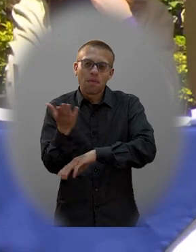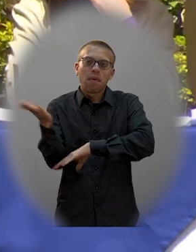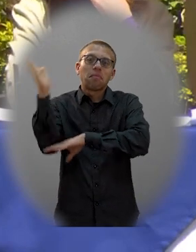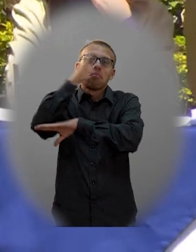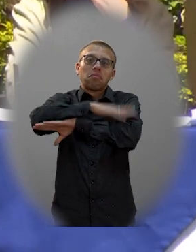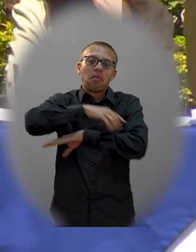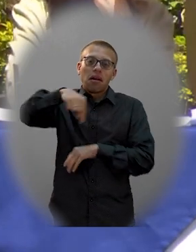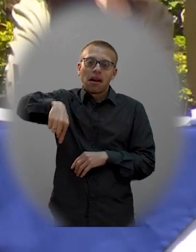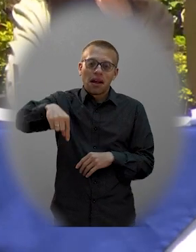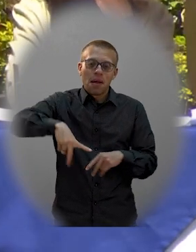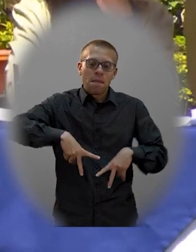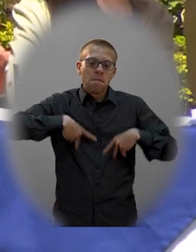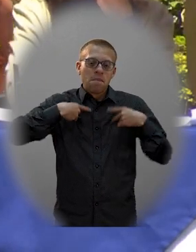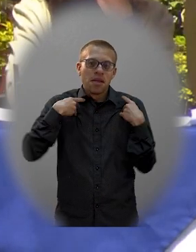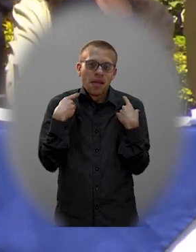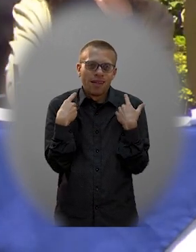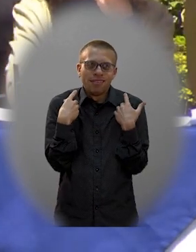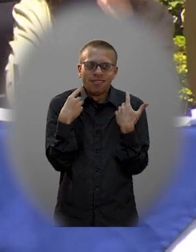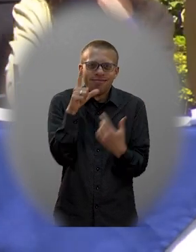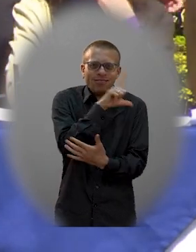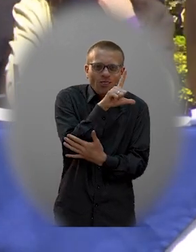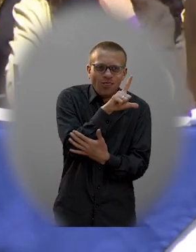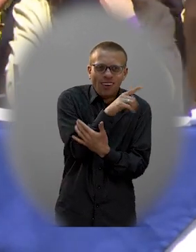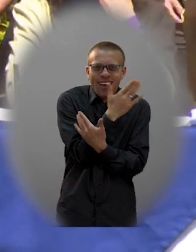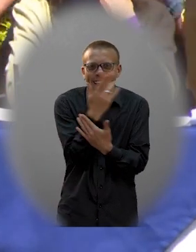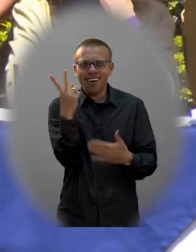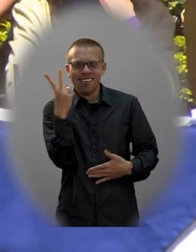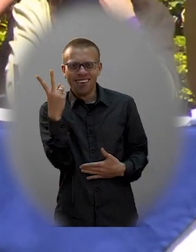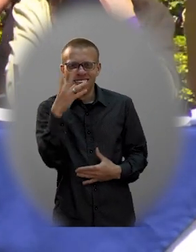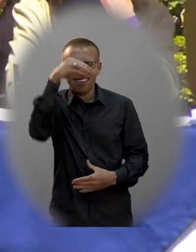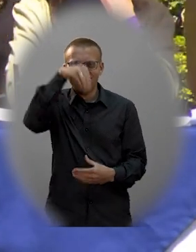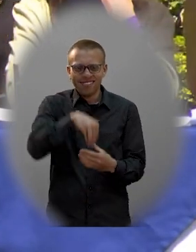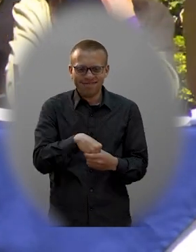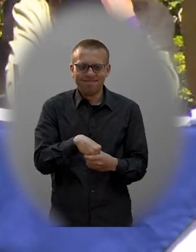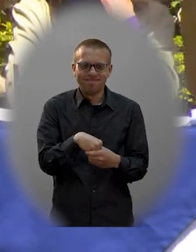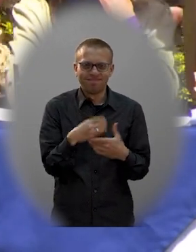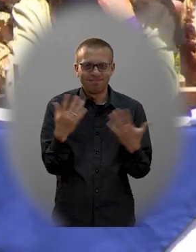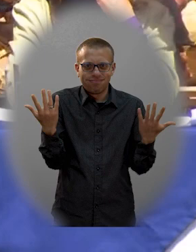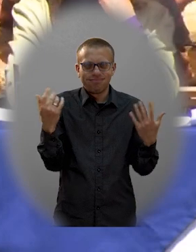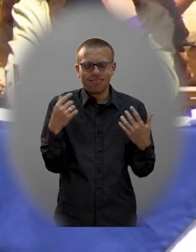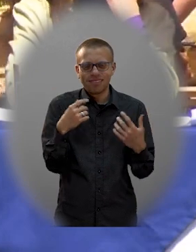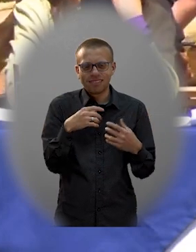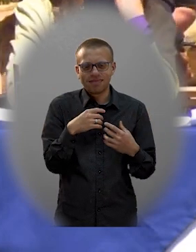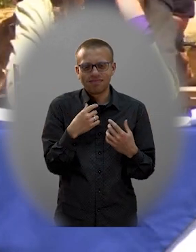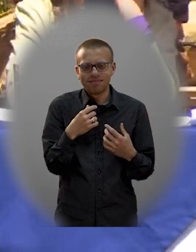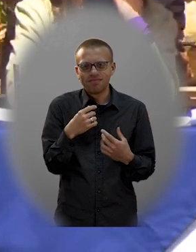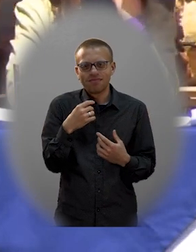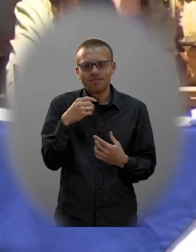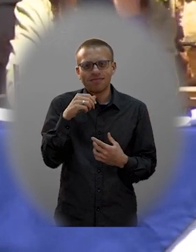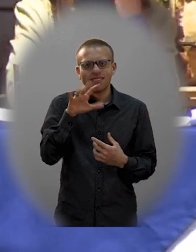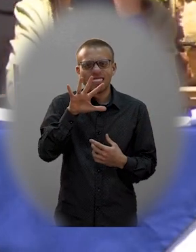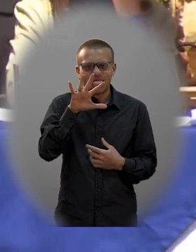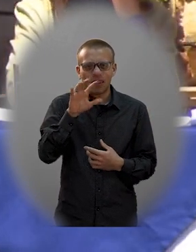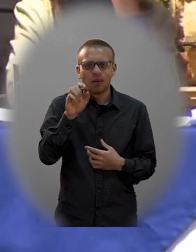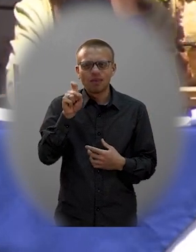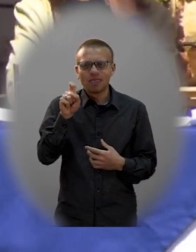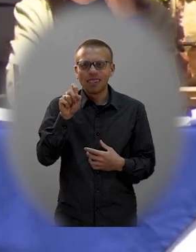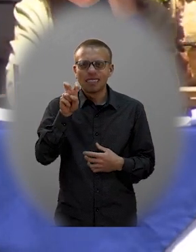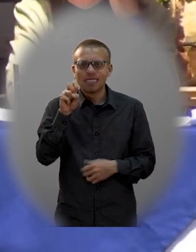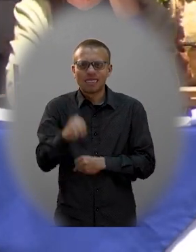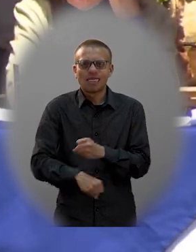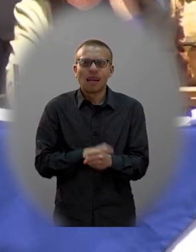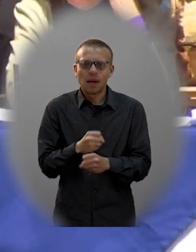de la vida, por lo menos entre semana aquí, ¿no? Casi 8 o 10 horas, durante 5 o 10 años y algunos